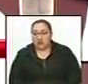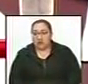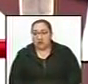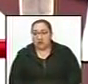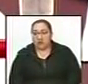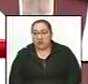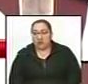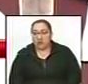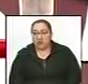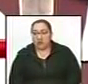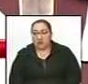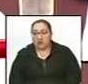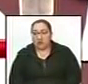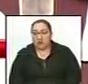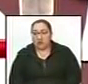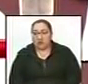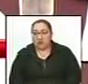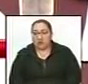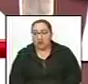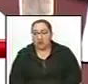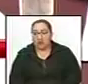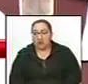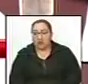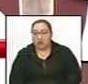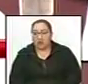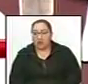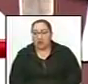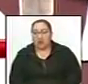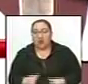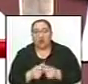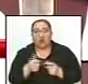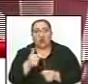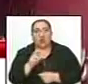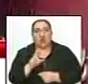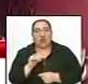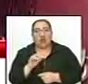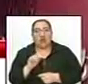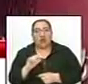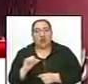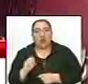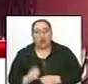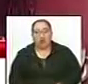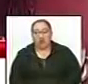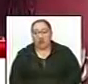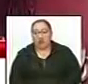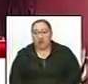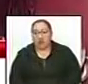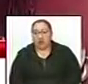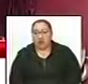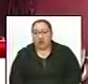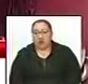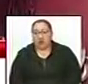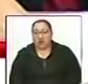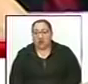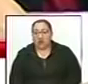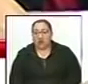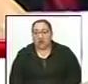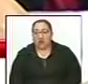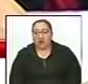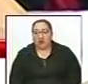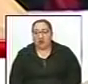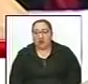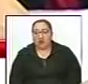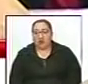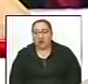Tiene la, por alusión, la congresista Aramayo. Gracias, presidente. Hago el uso de la